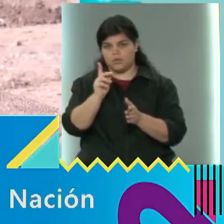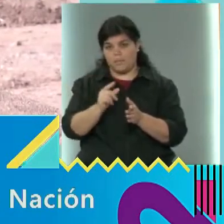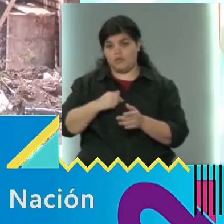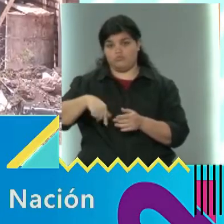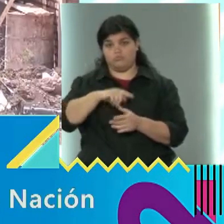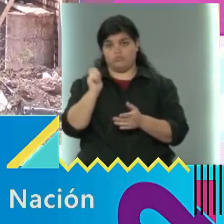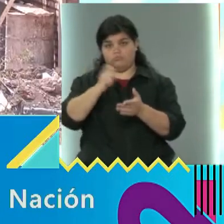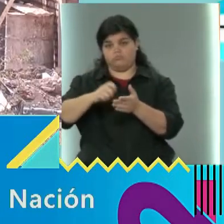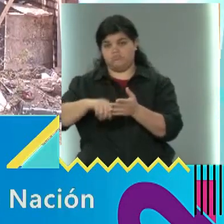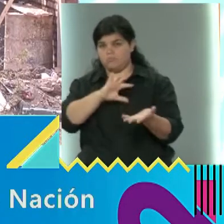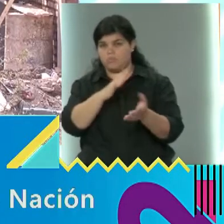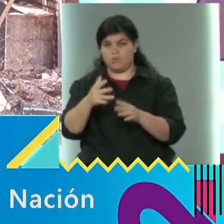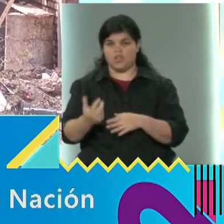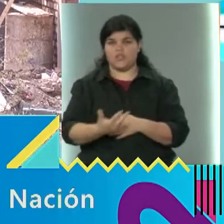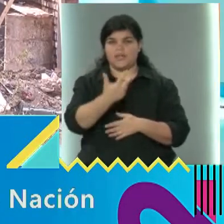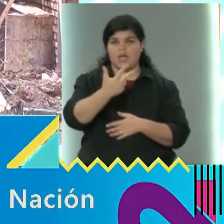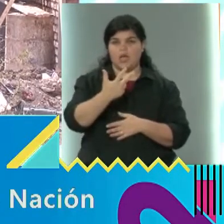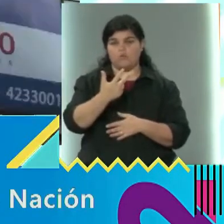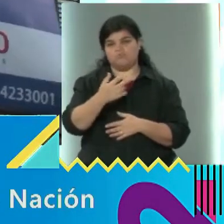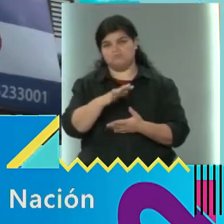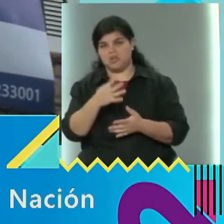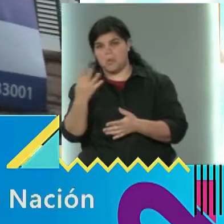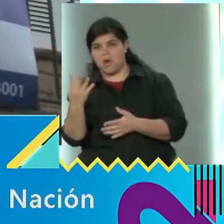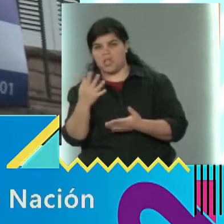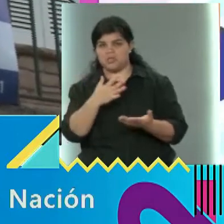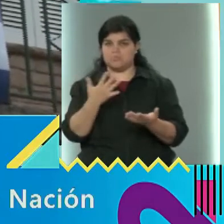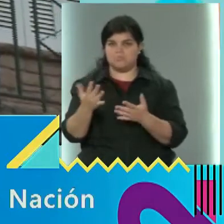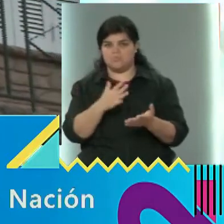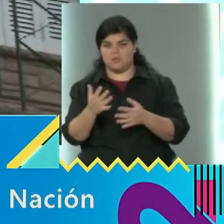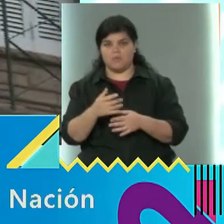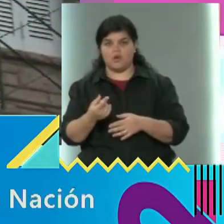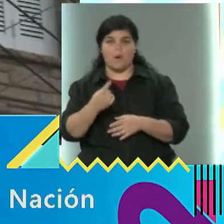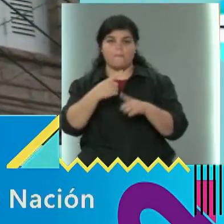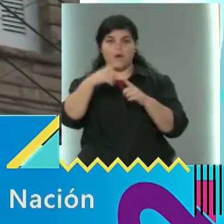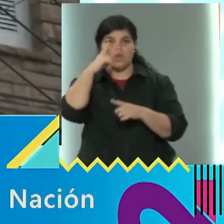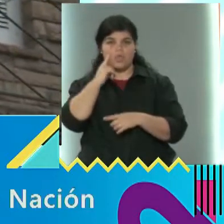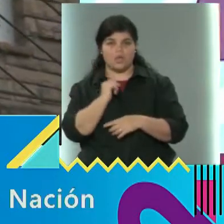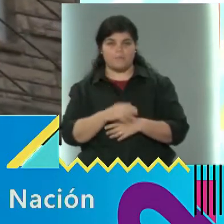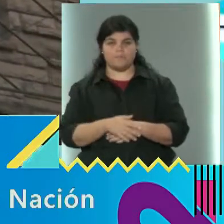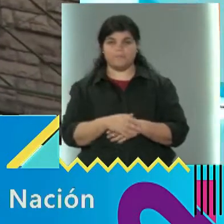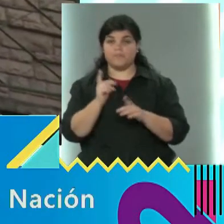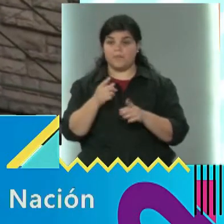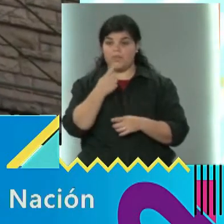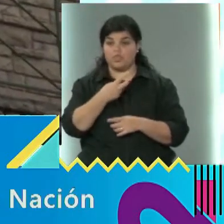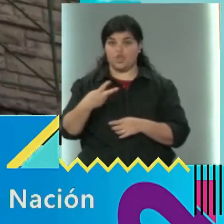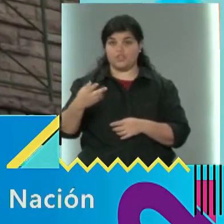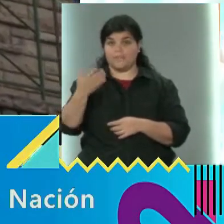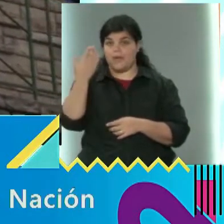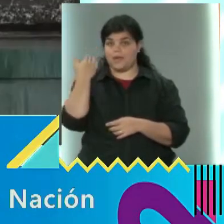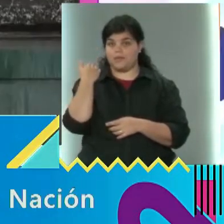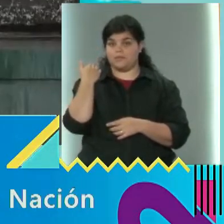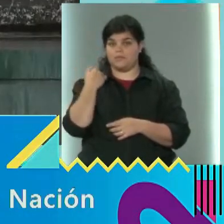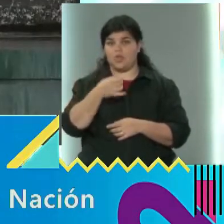Aproximadamente estamos firmando de 3 a 4 por día. 3 a 4. Y a su vez, hace 2 semanas atrás, llegamos a firmar